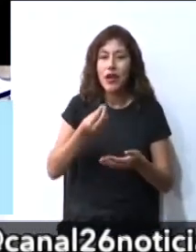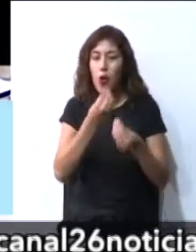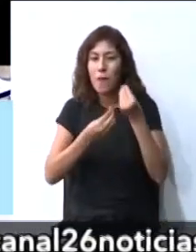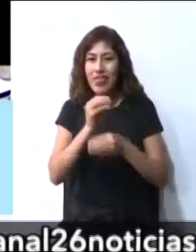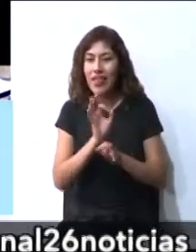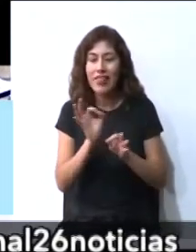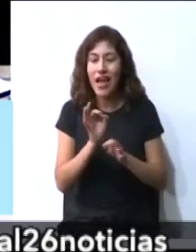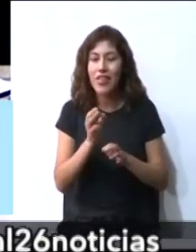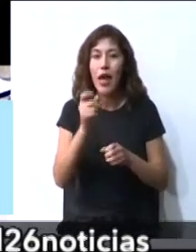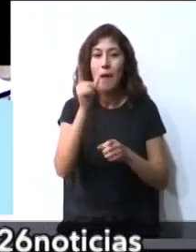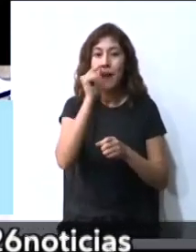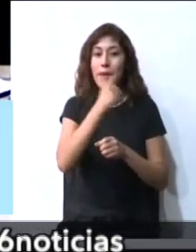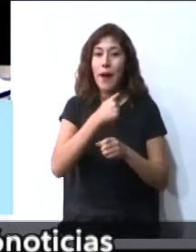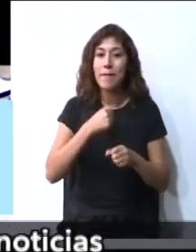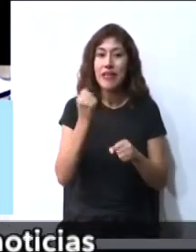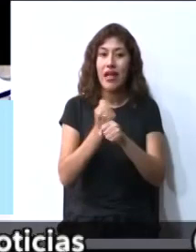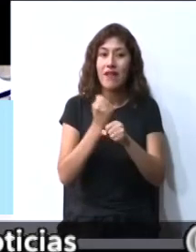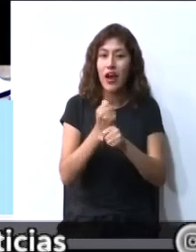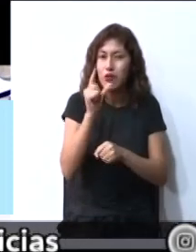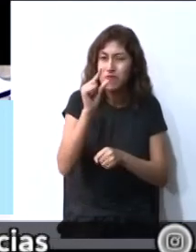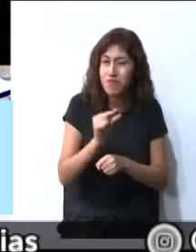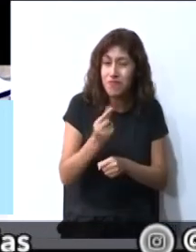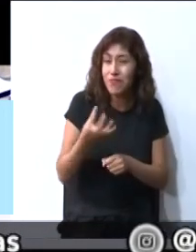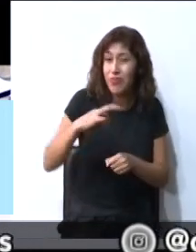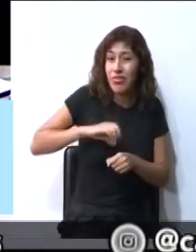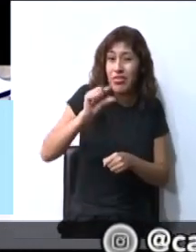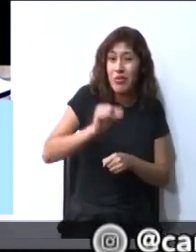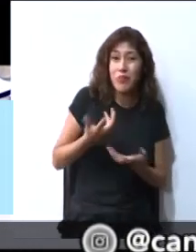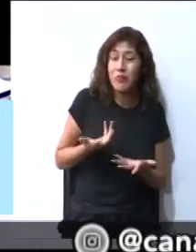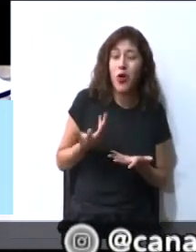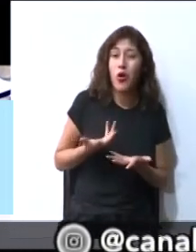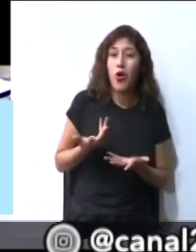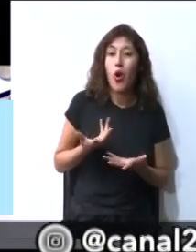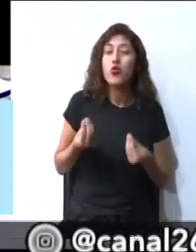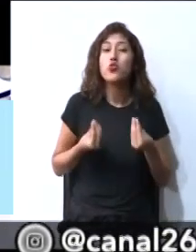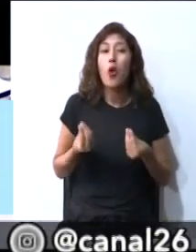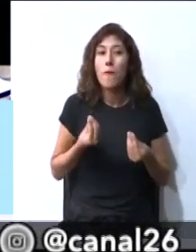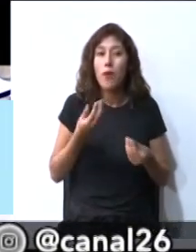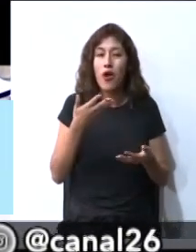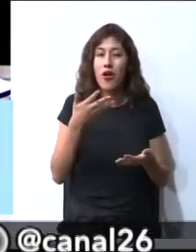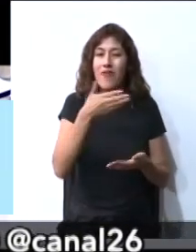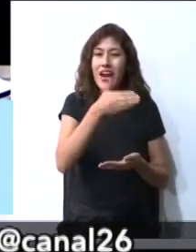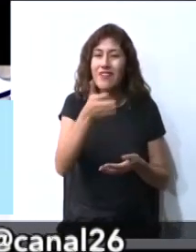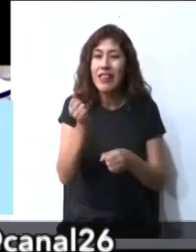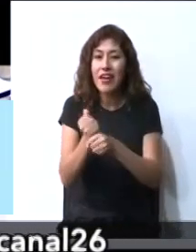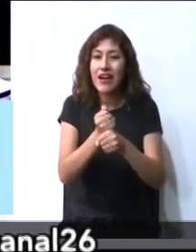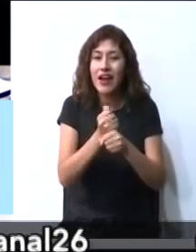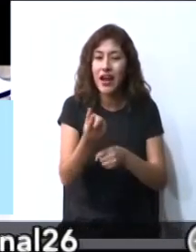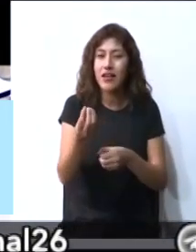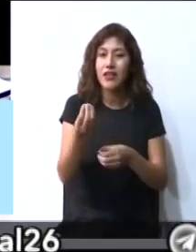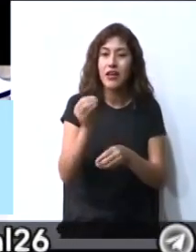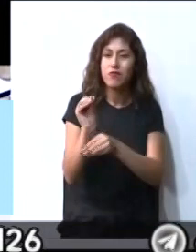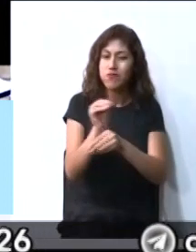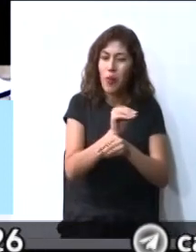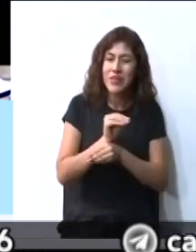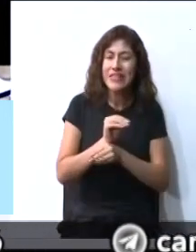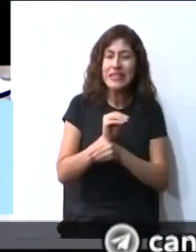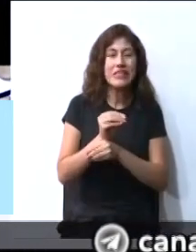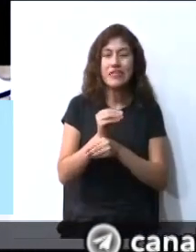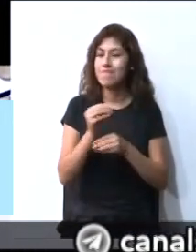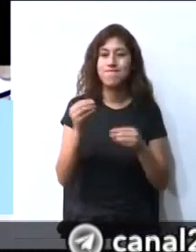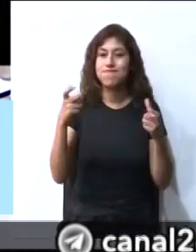fin de mes, familias enteras que ya no saben qué inventar para salir adelante. Son millones las personas que